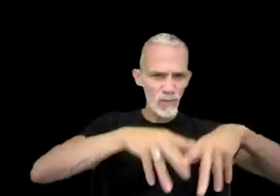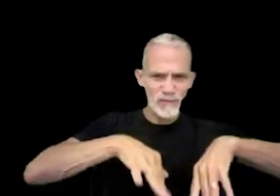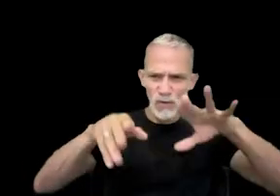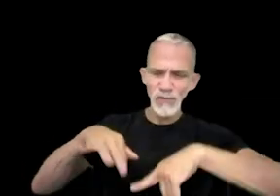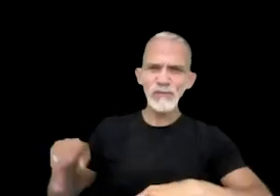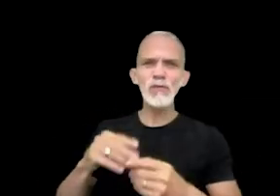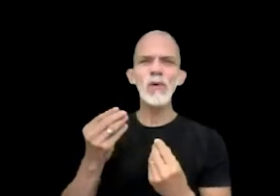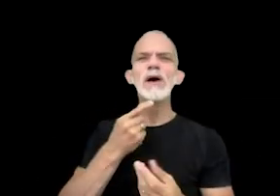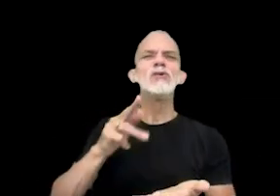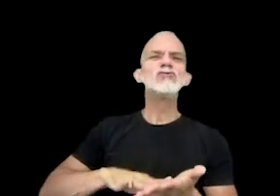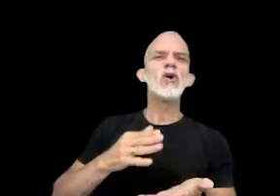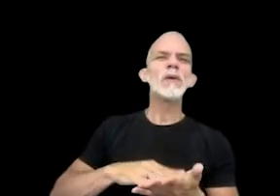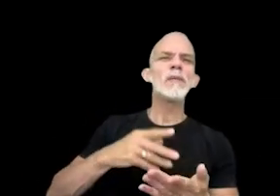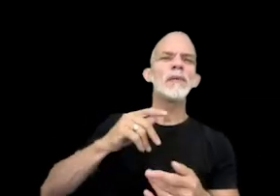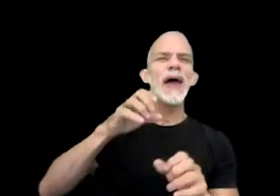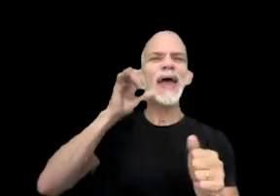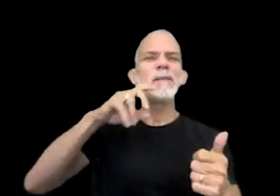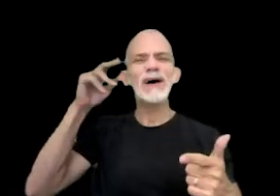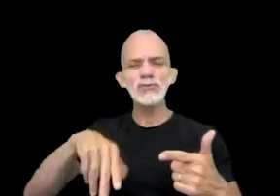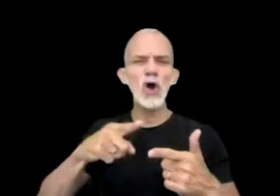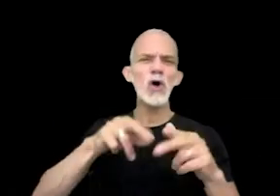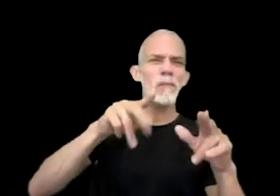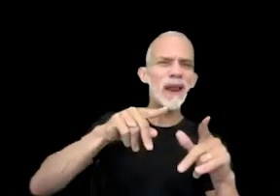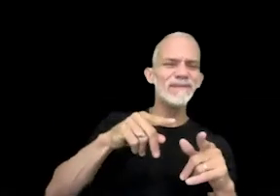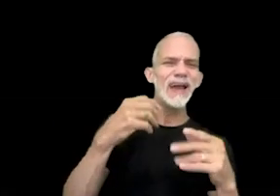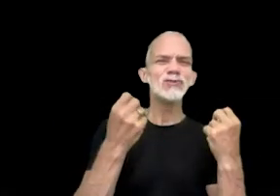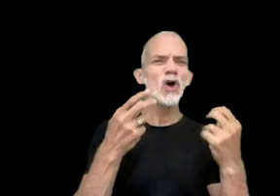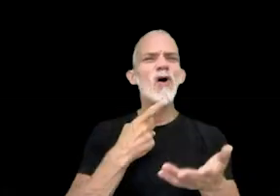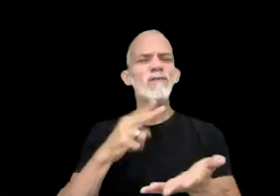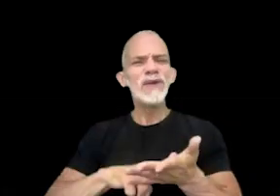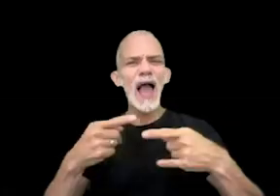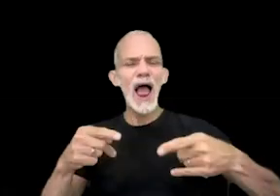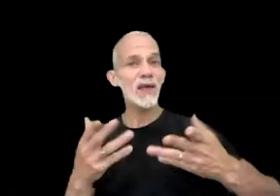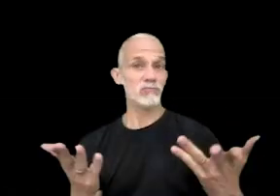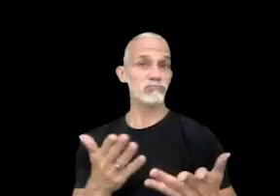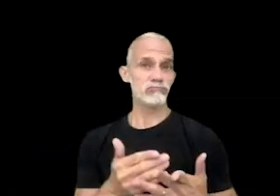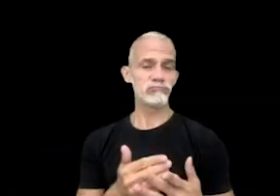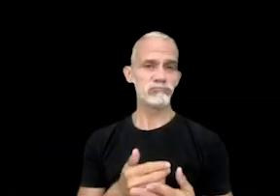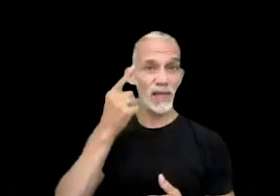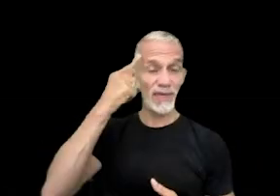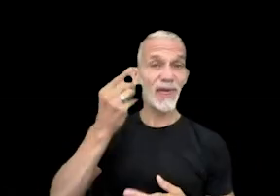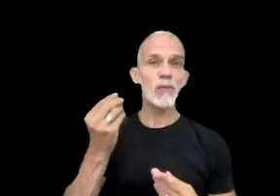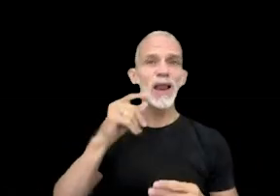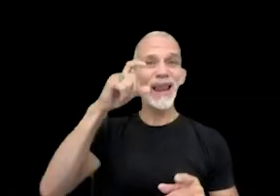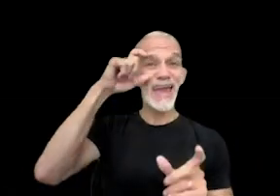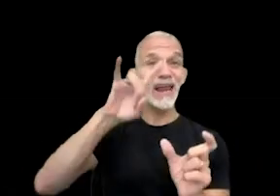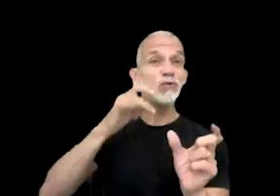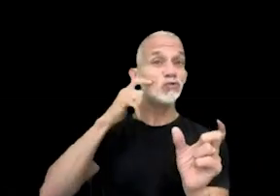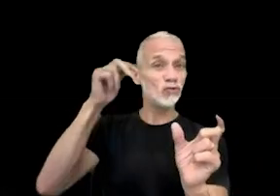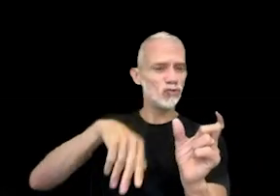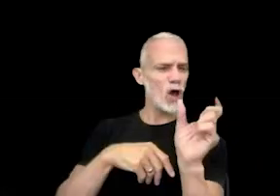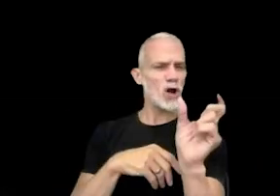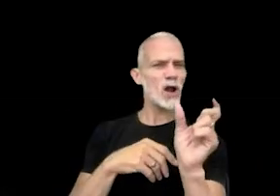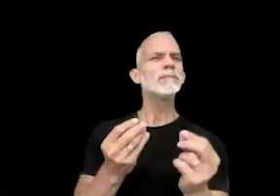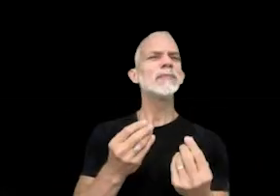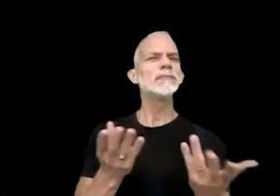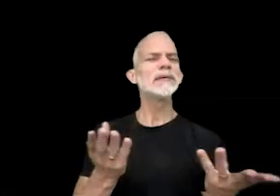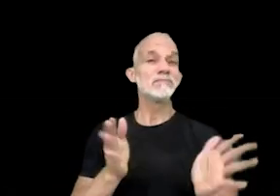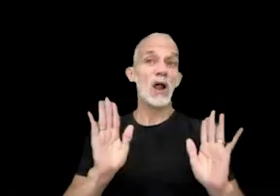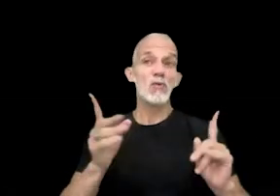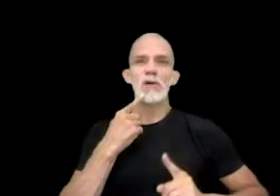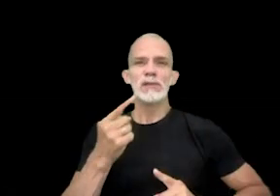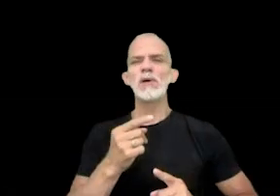evasión tributaria, qué es la planificación fiscal agresiva y demás, y llegamos a este concepto de que la ilusión puede ser, algunos lo pueden